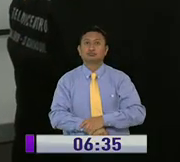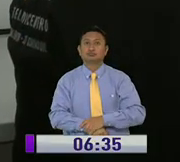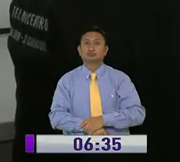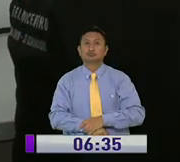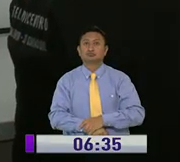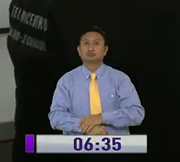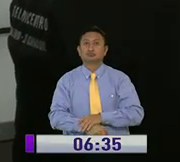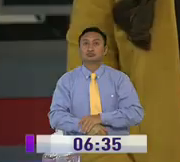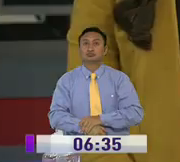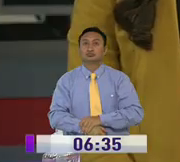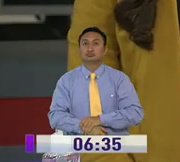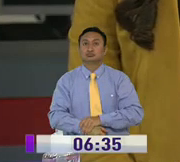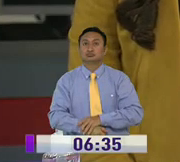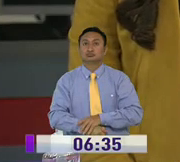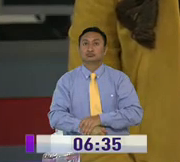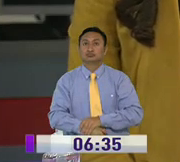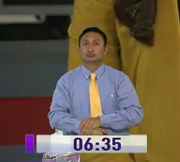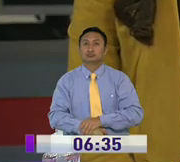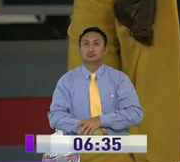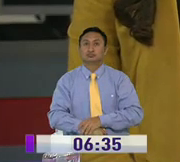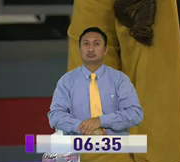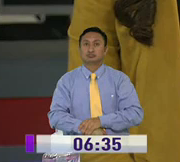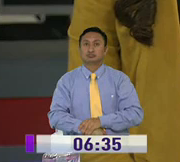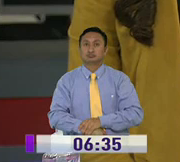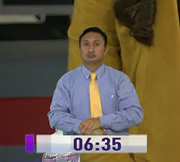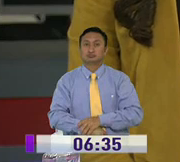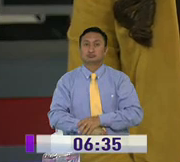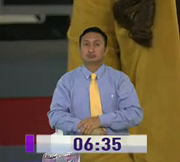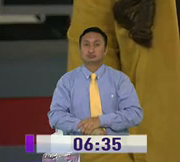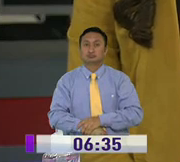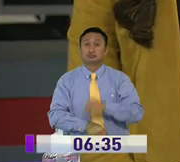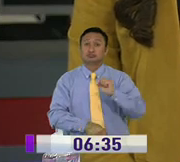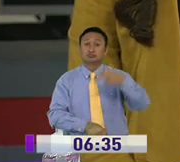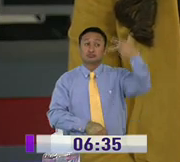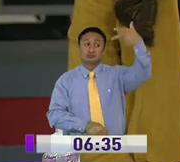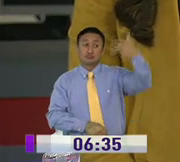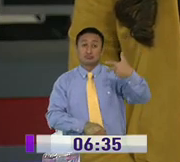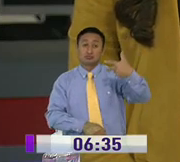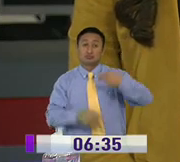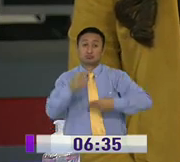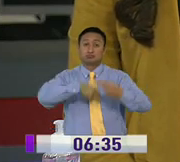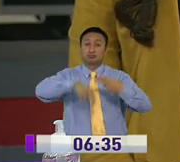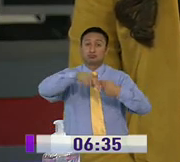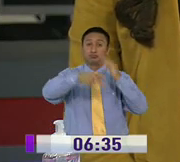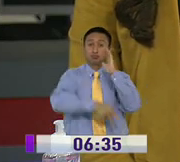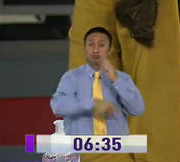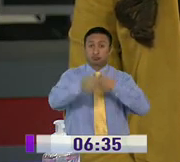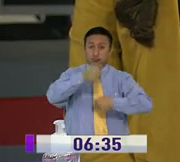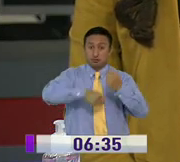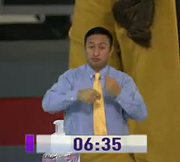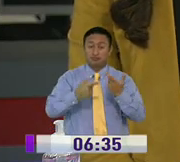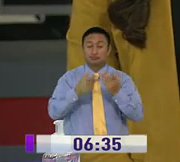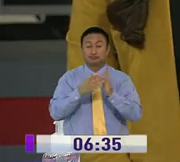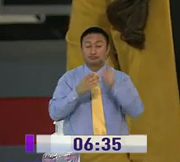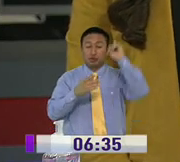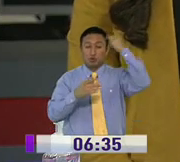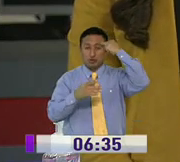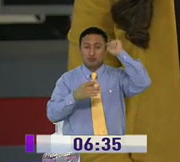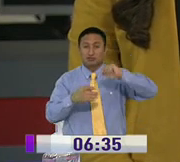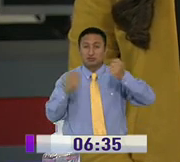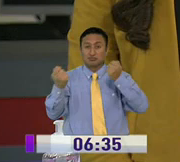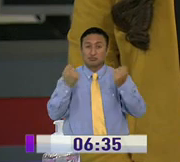Patricia Aldaz. La Cámara Nacional de Distribuidores de Derivados de Petróleo del Ecuador solicita al gobierno tomar medidas